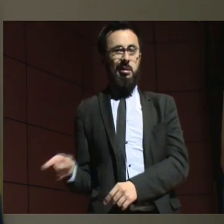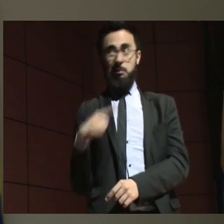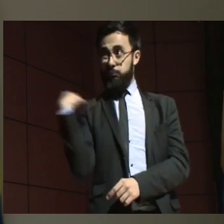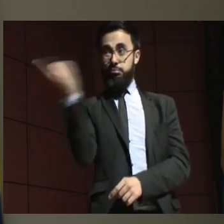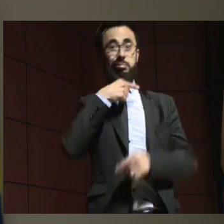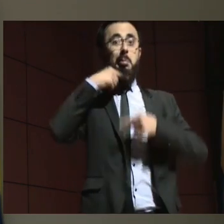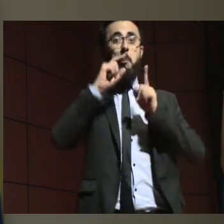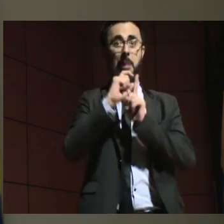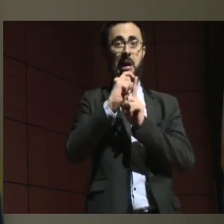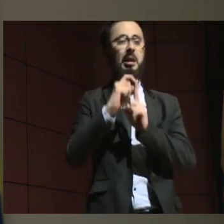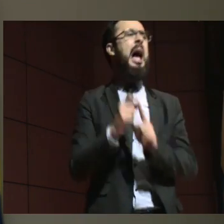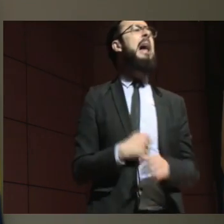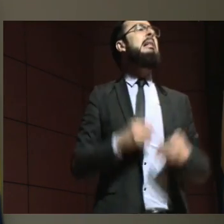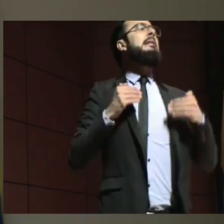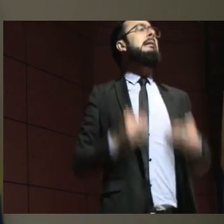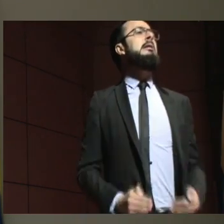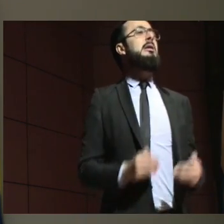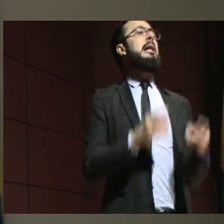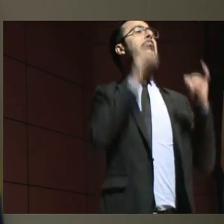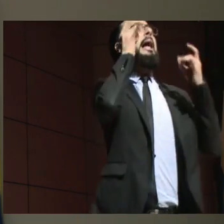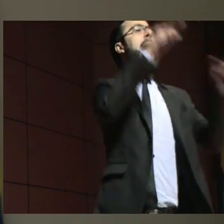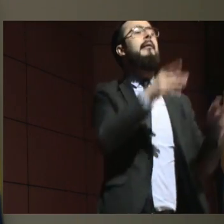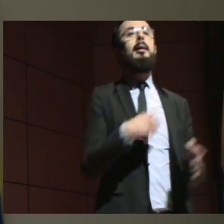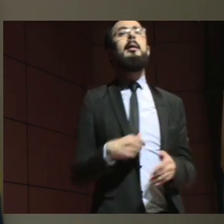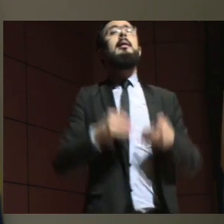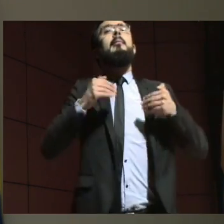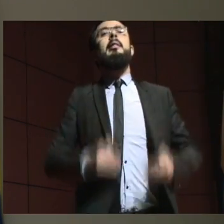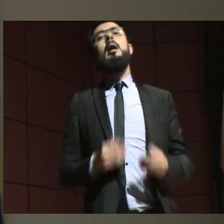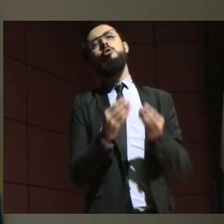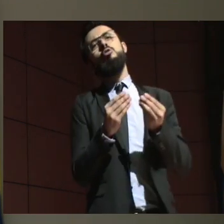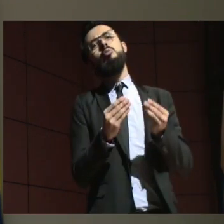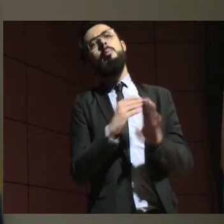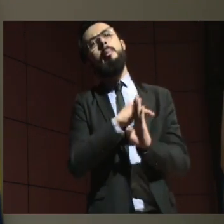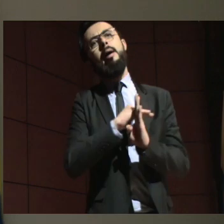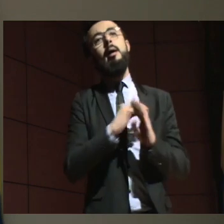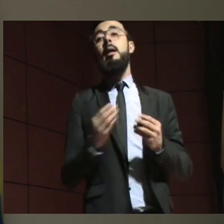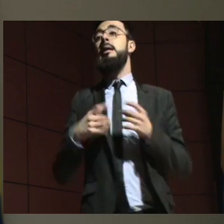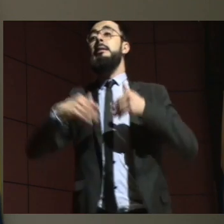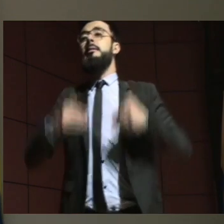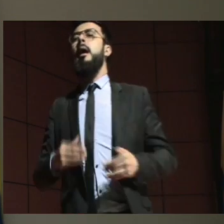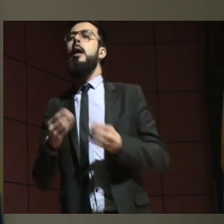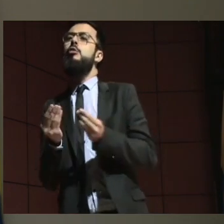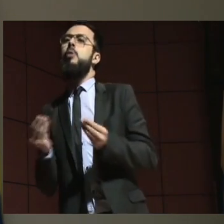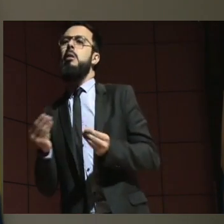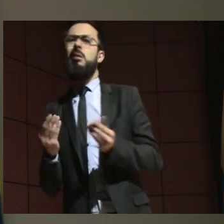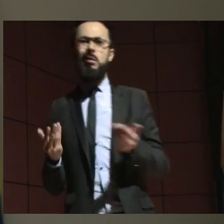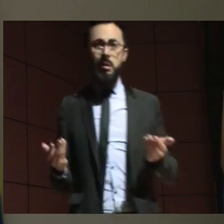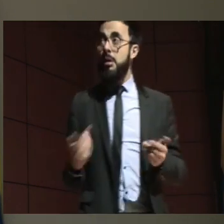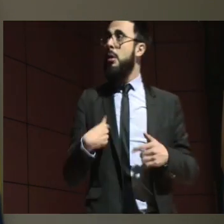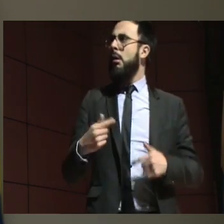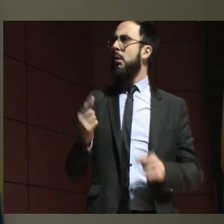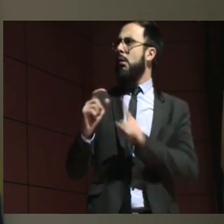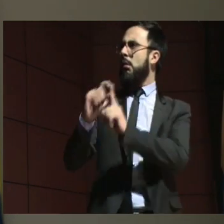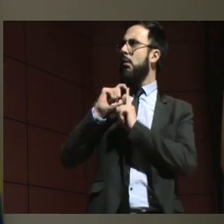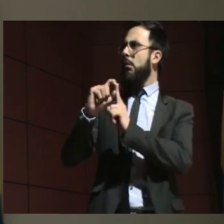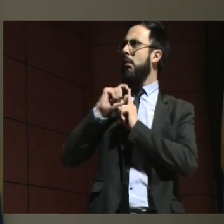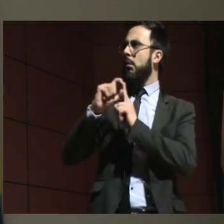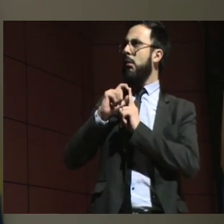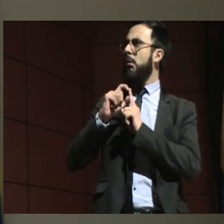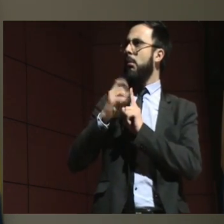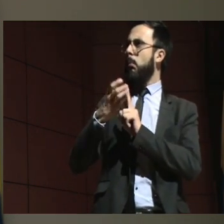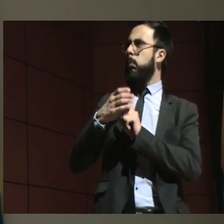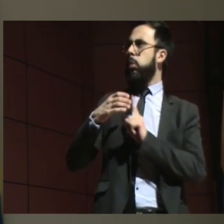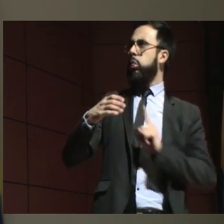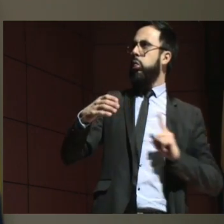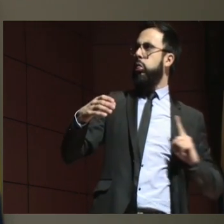efecto real que tiene es aislar a las personas con discapacidad, a ciertas personas con discapacidad. Porque el modelo médico lo que